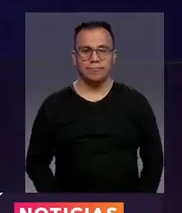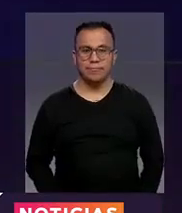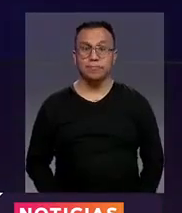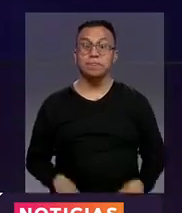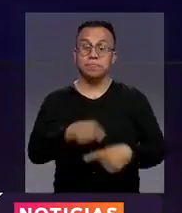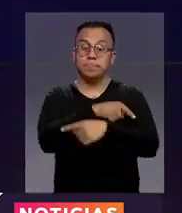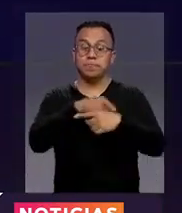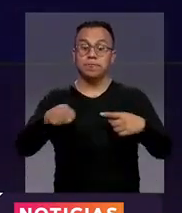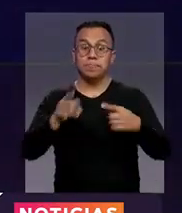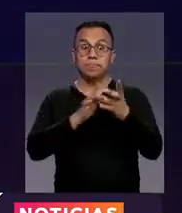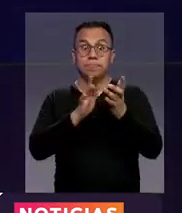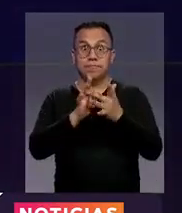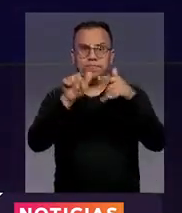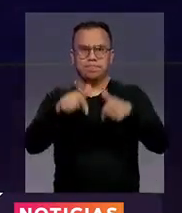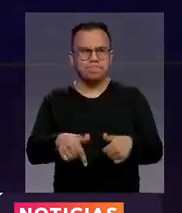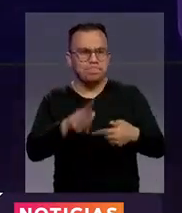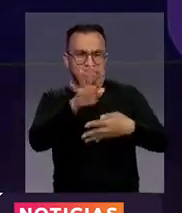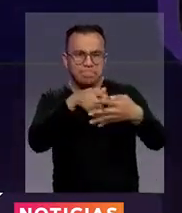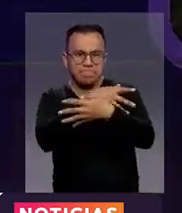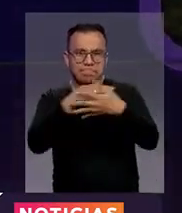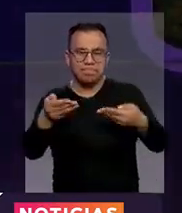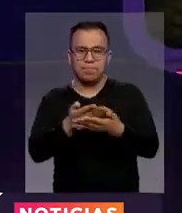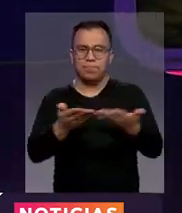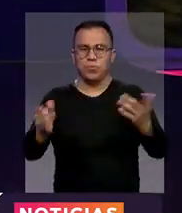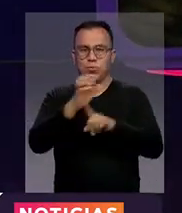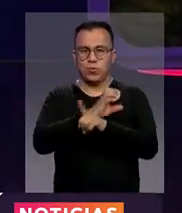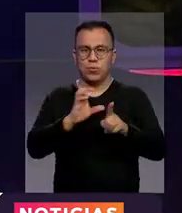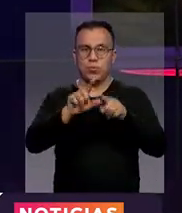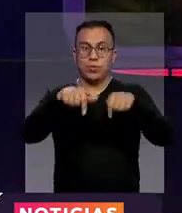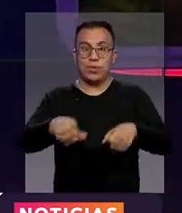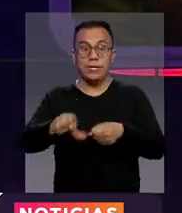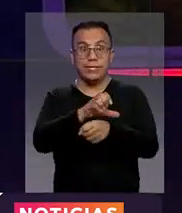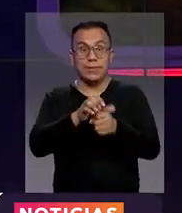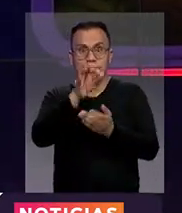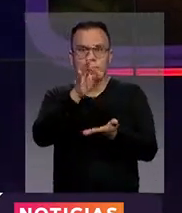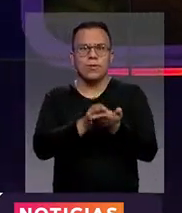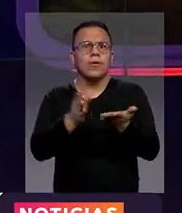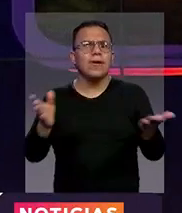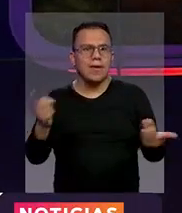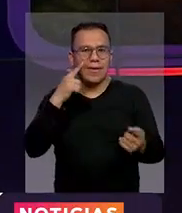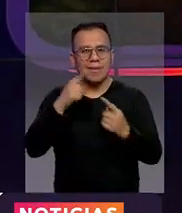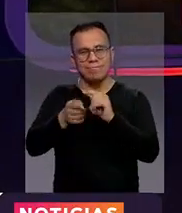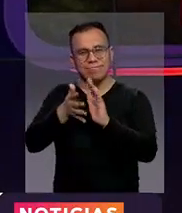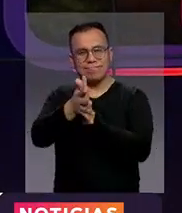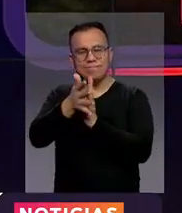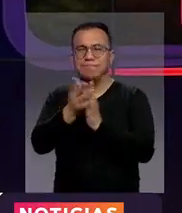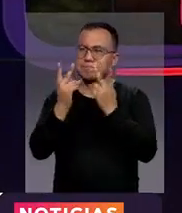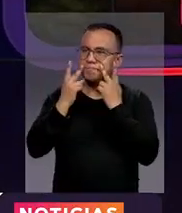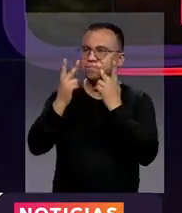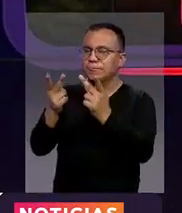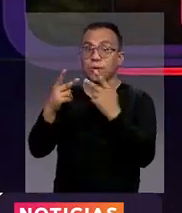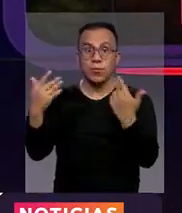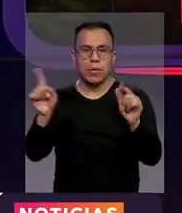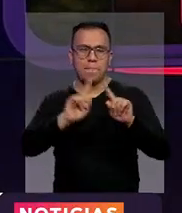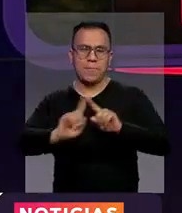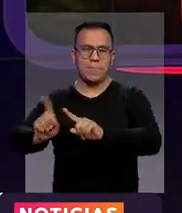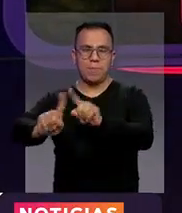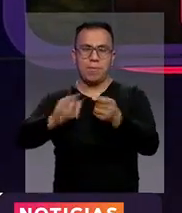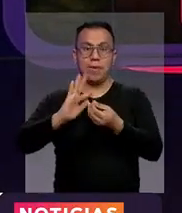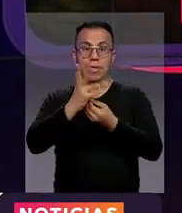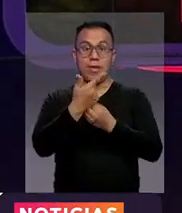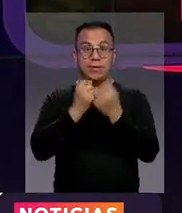En esta semana mayor, prográmese para disfrutar de la oferta cultural que tiene la capital. En esta ocasión podremos ser espectadores de una exposición de